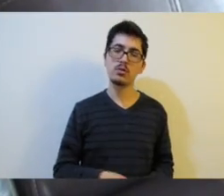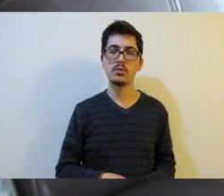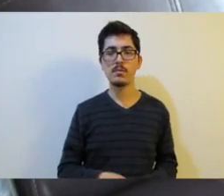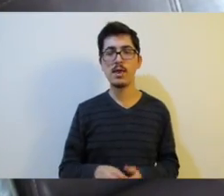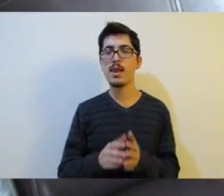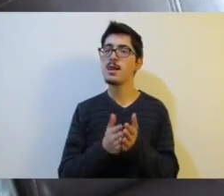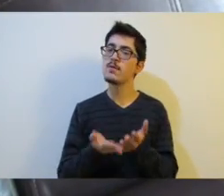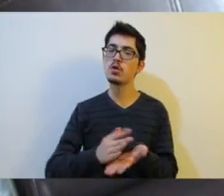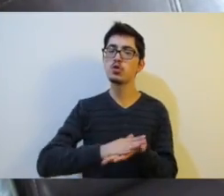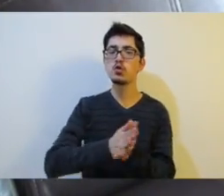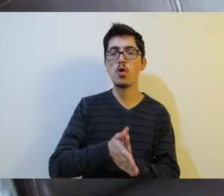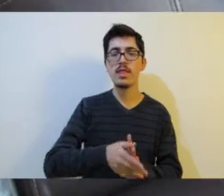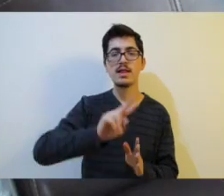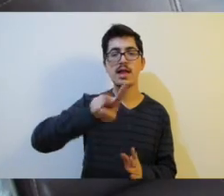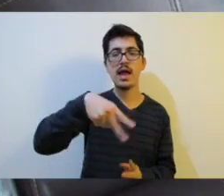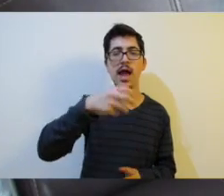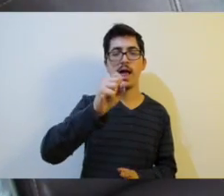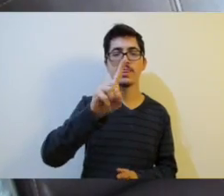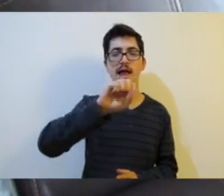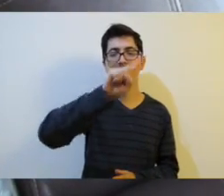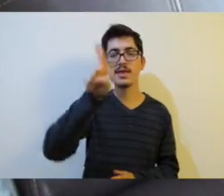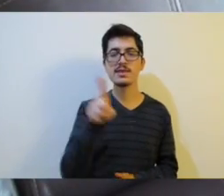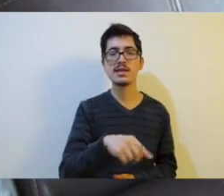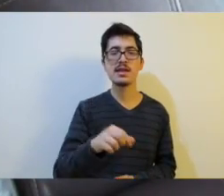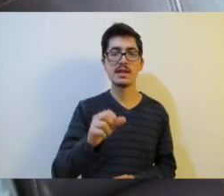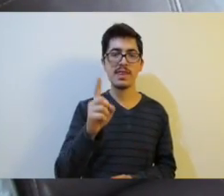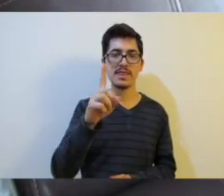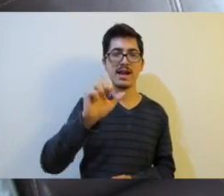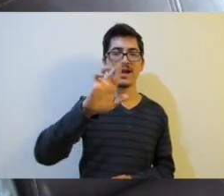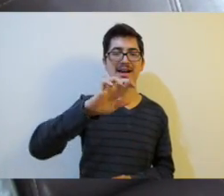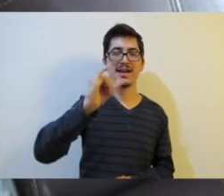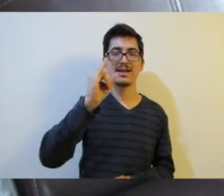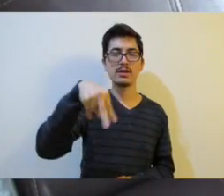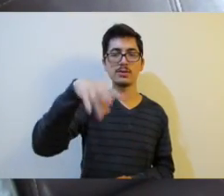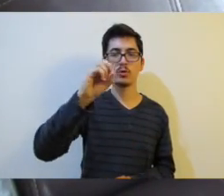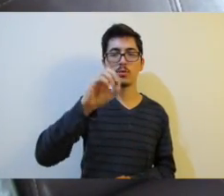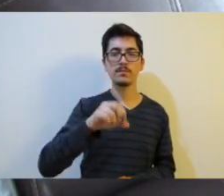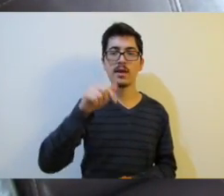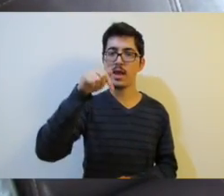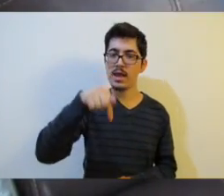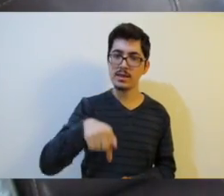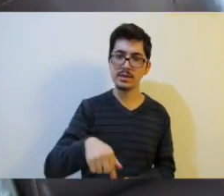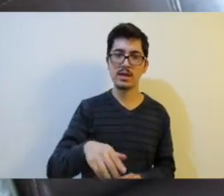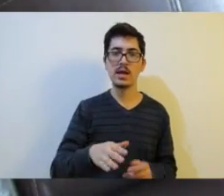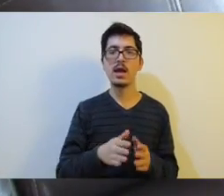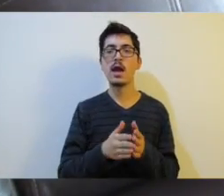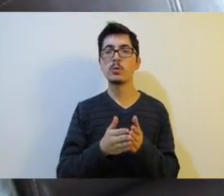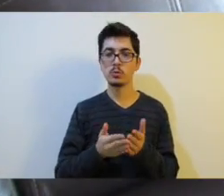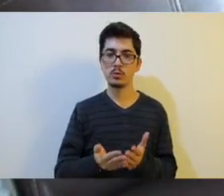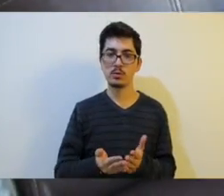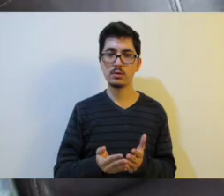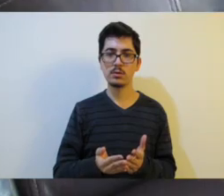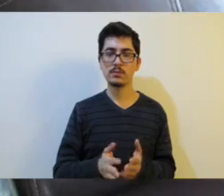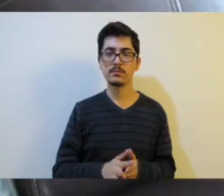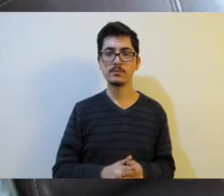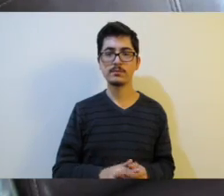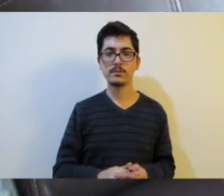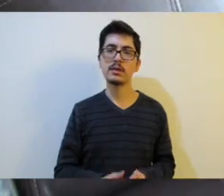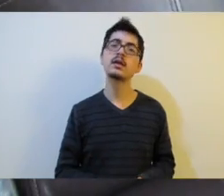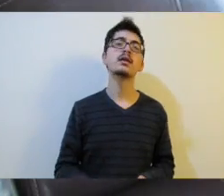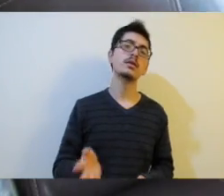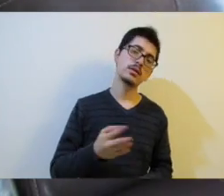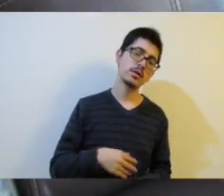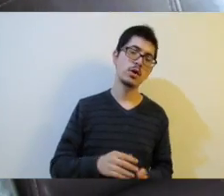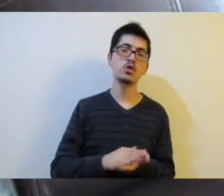Hadas del Reino, de Laura Gallego García. Este libro nos cuenta la historia de una hada que, como ustedes, me imagino, espero que